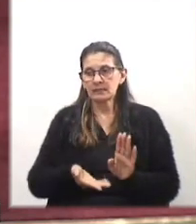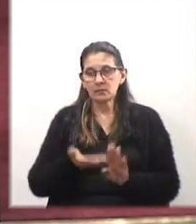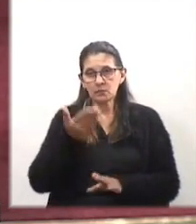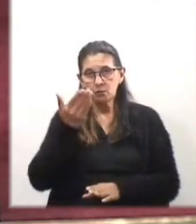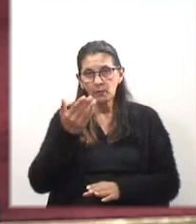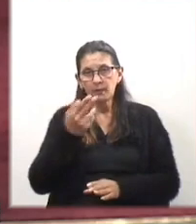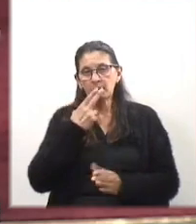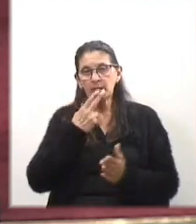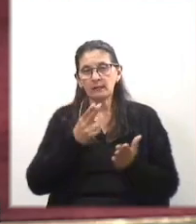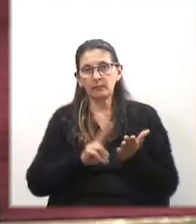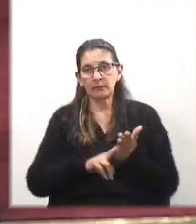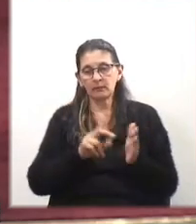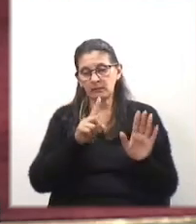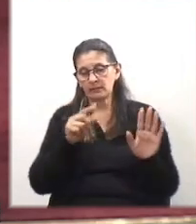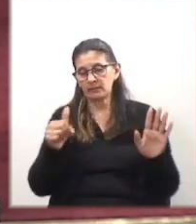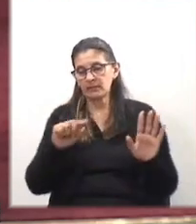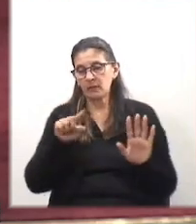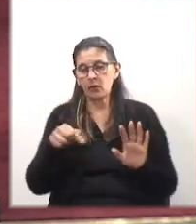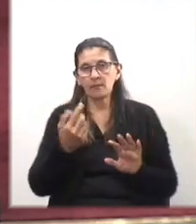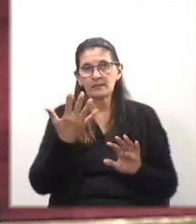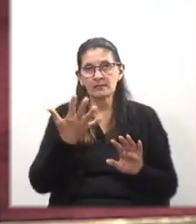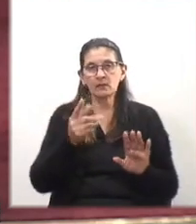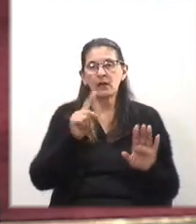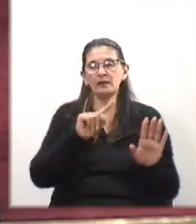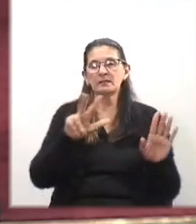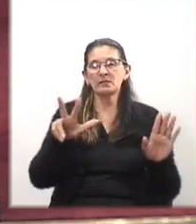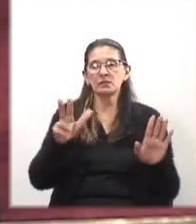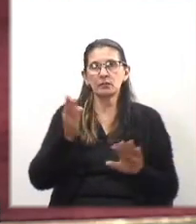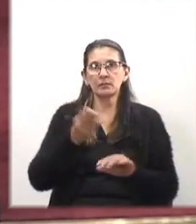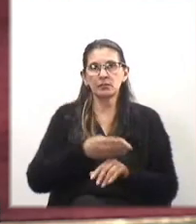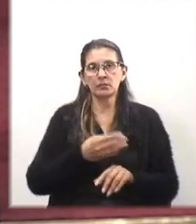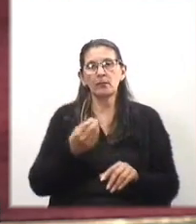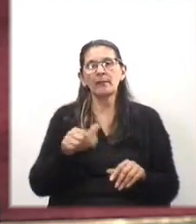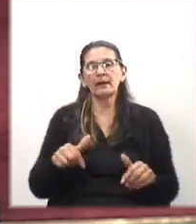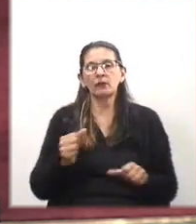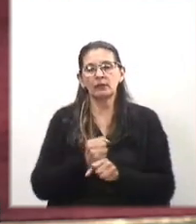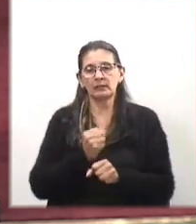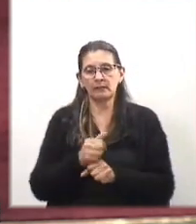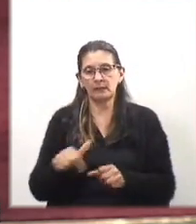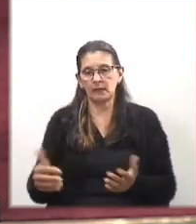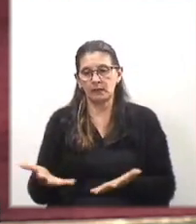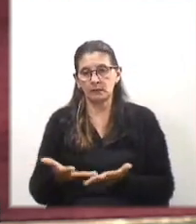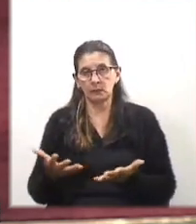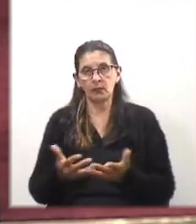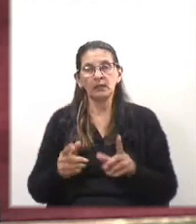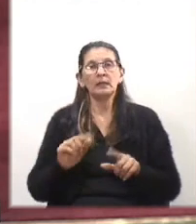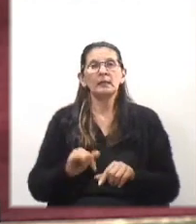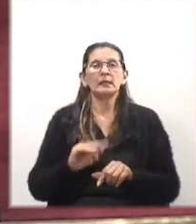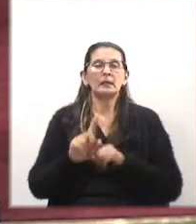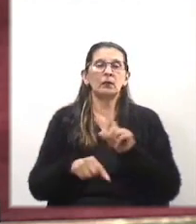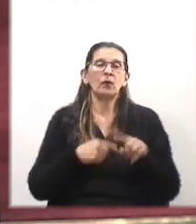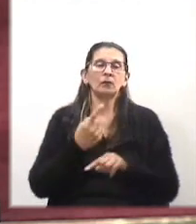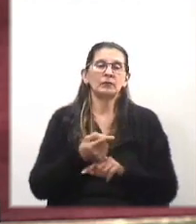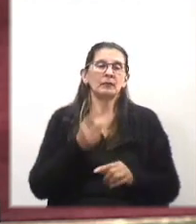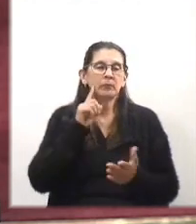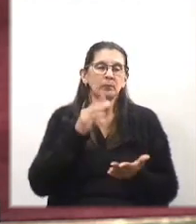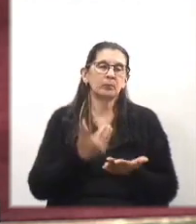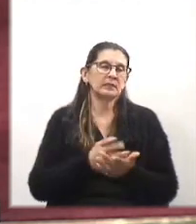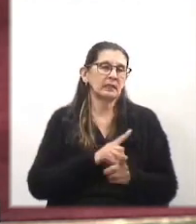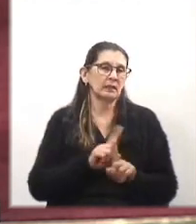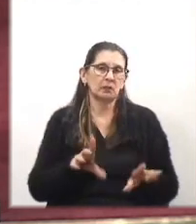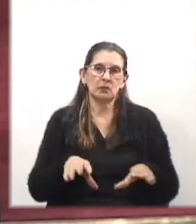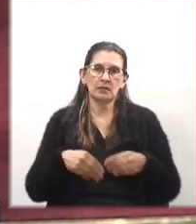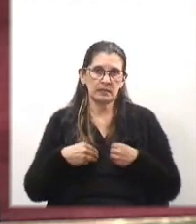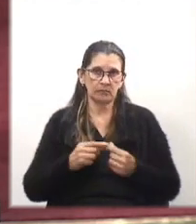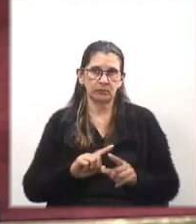tasa de aportación del 16,5 al 18% para los activos, otra propuesta que tampoco fue